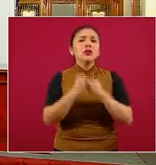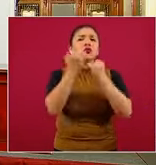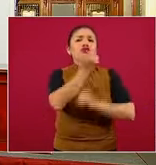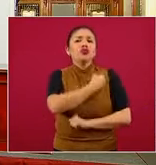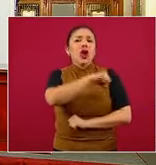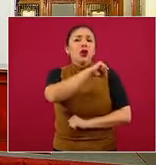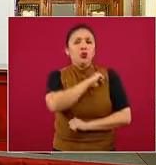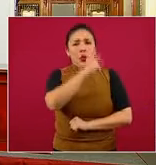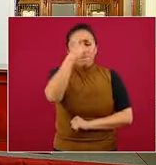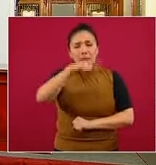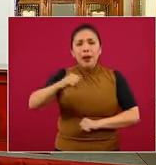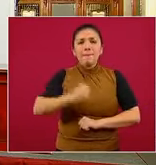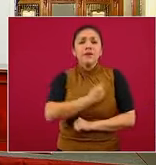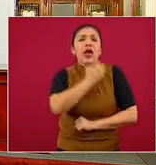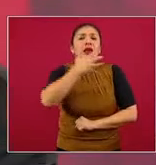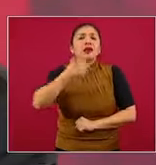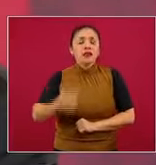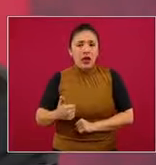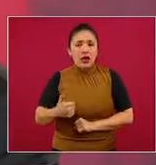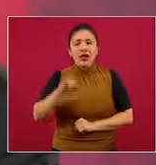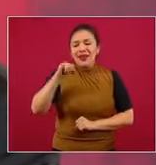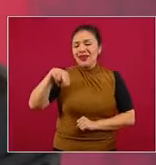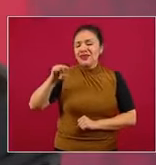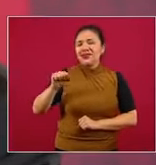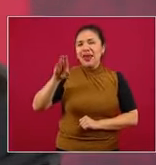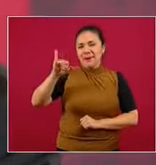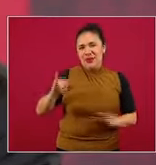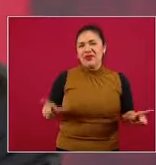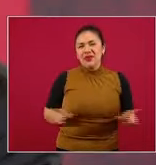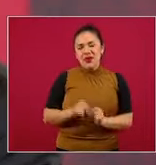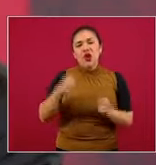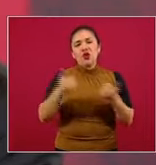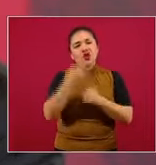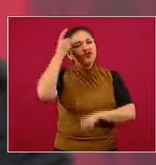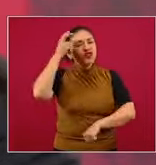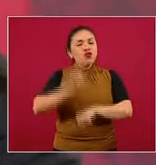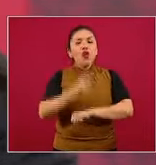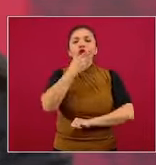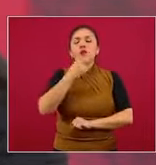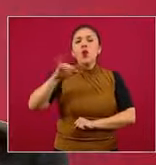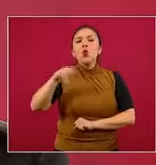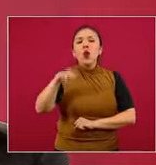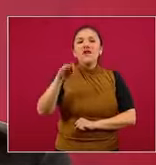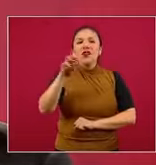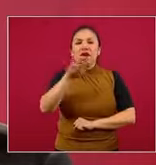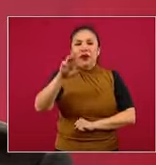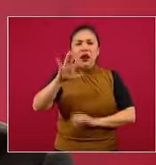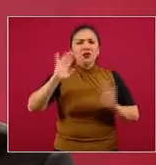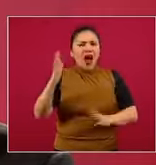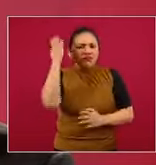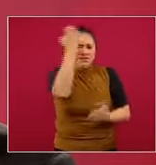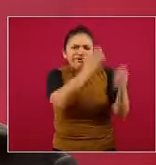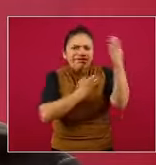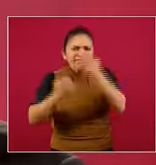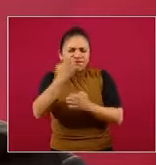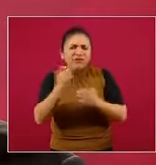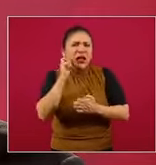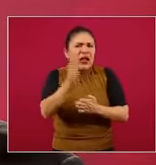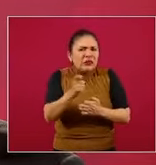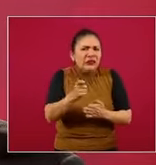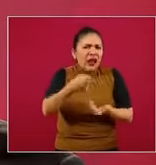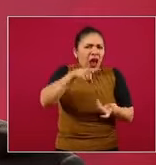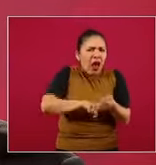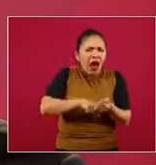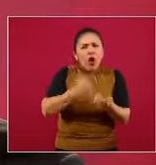Salud para el Bienestar, INSABI, que dirige el maestro Juan Ferrer. Se analizaron los pormenores de